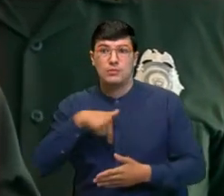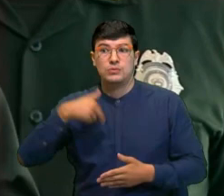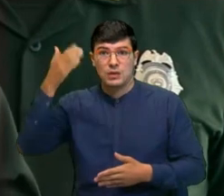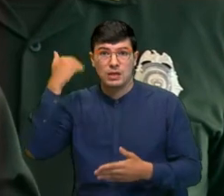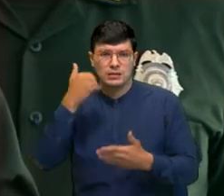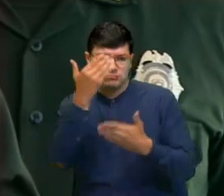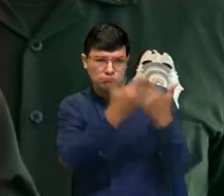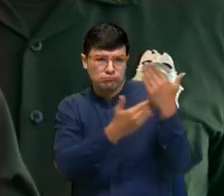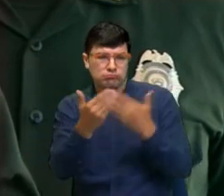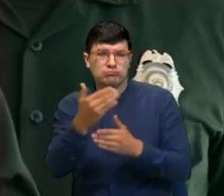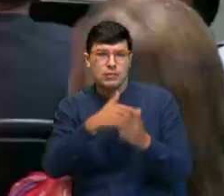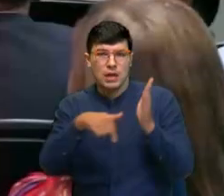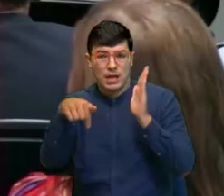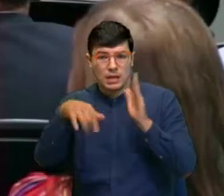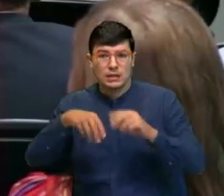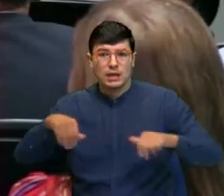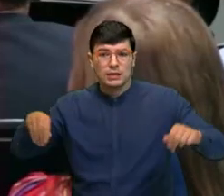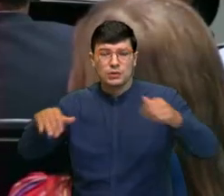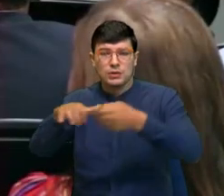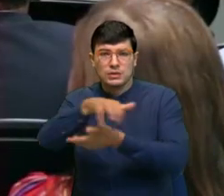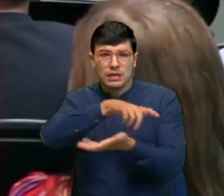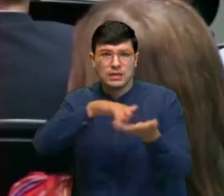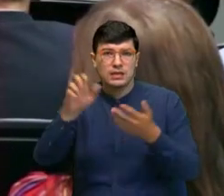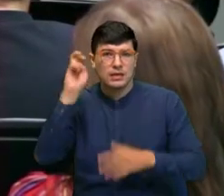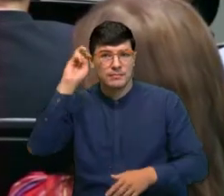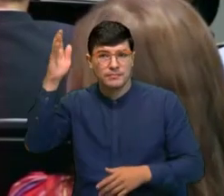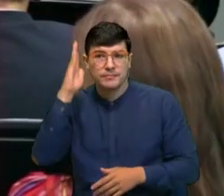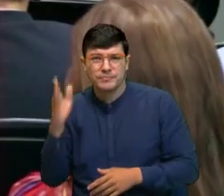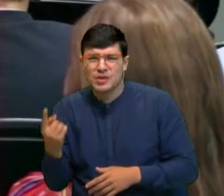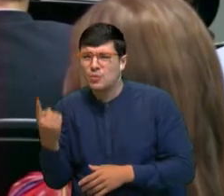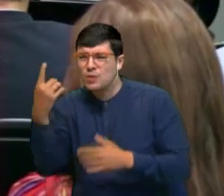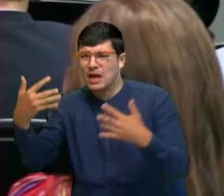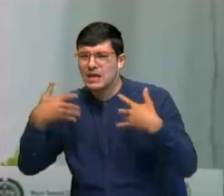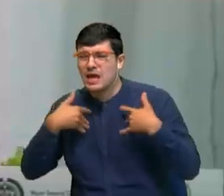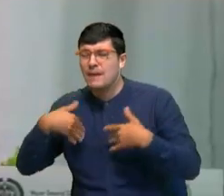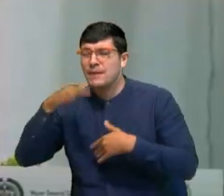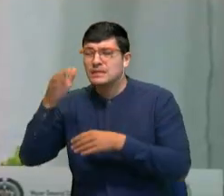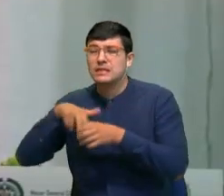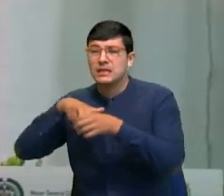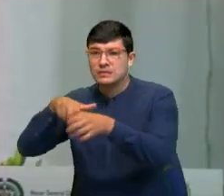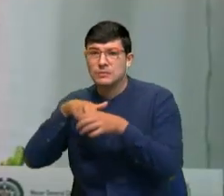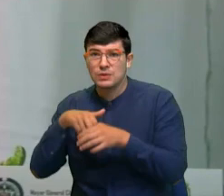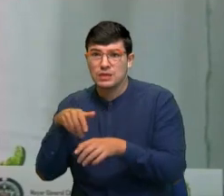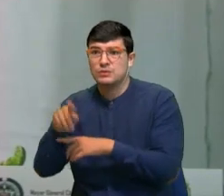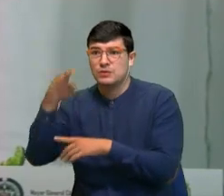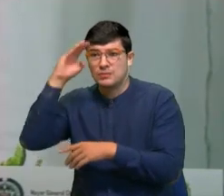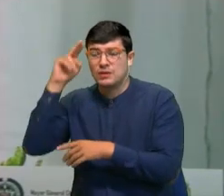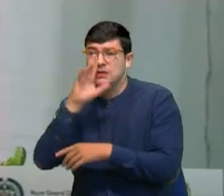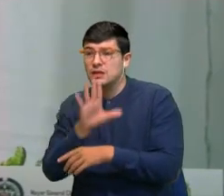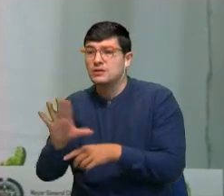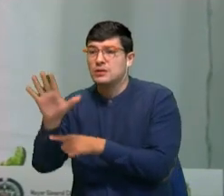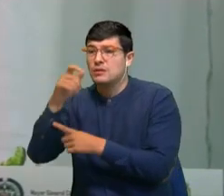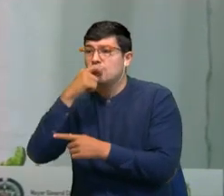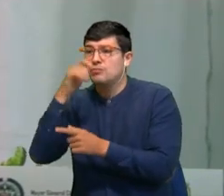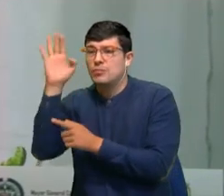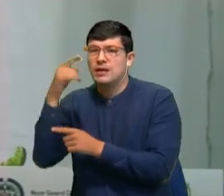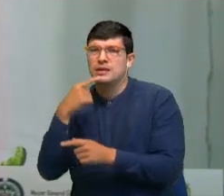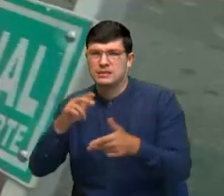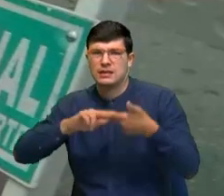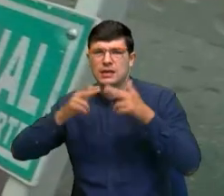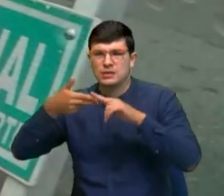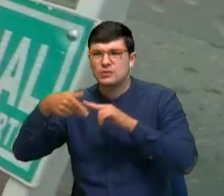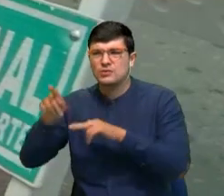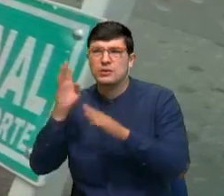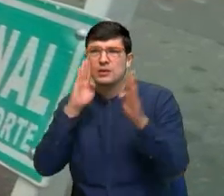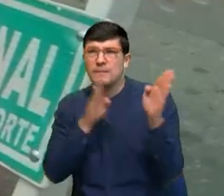específicamente de santander y norte de santander una de las quejas más comunes de los transportadores a la policía de tránsito y transporte fue referente